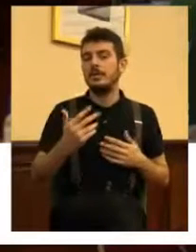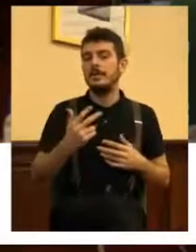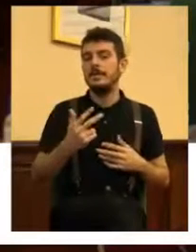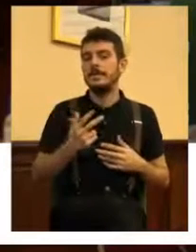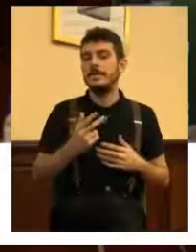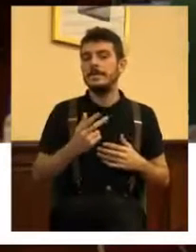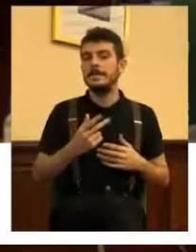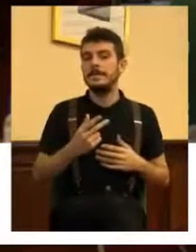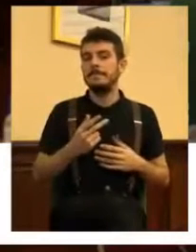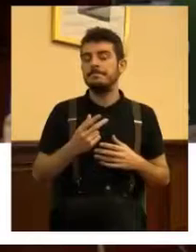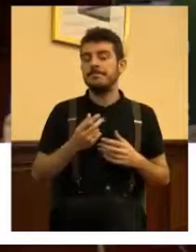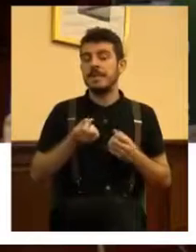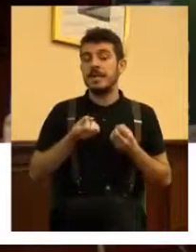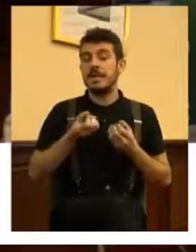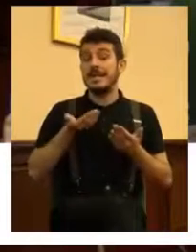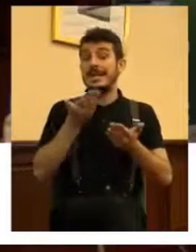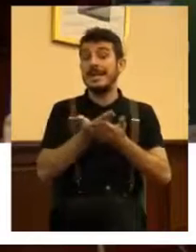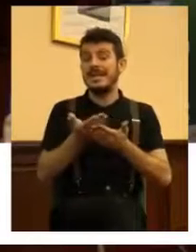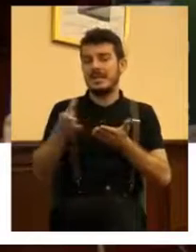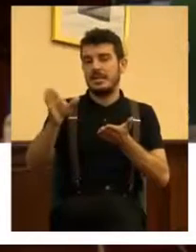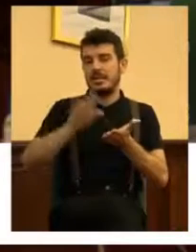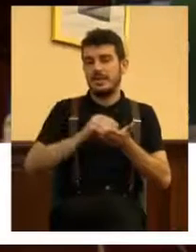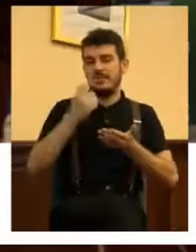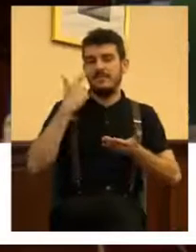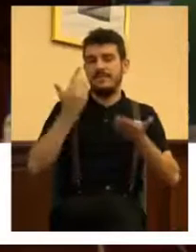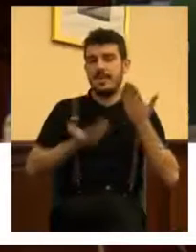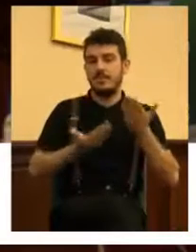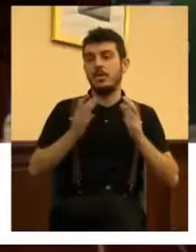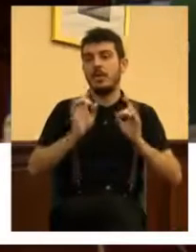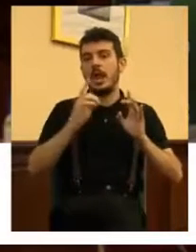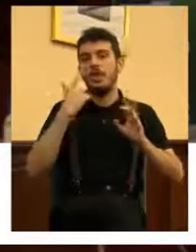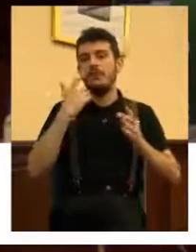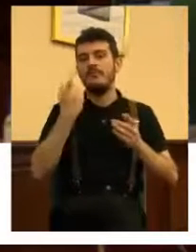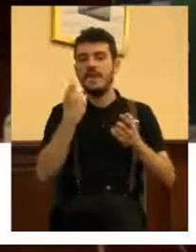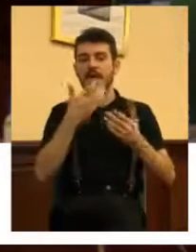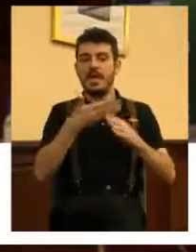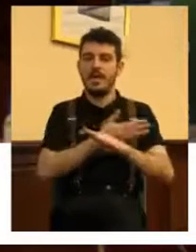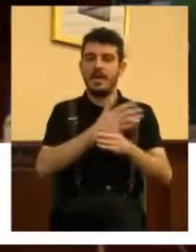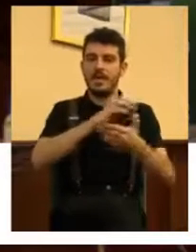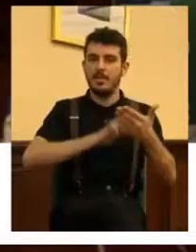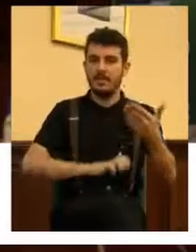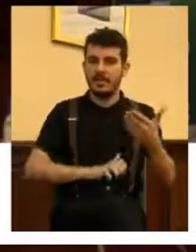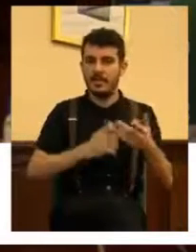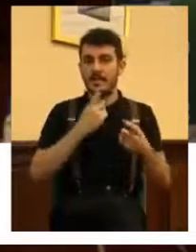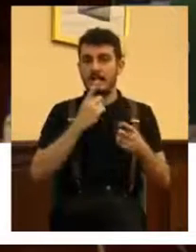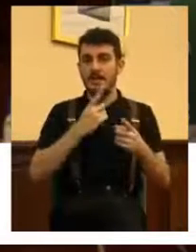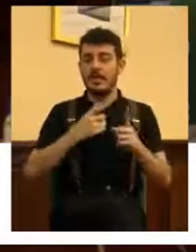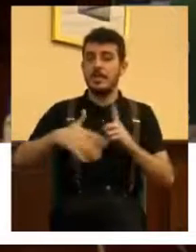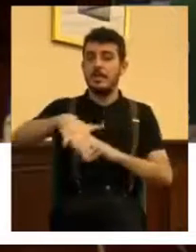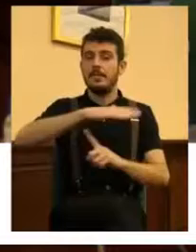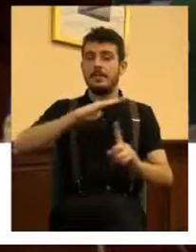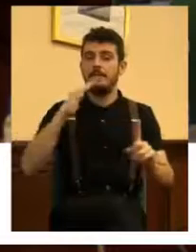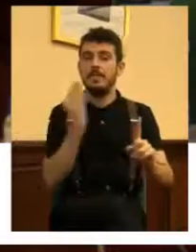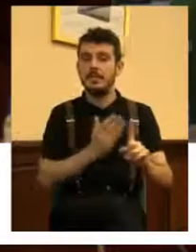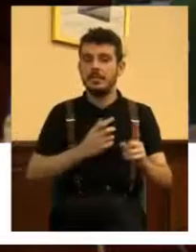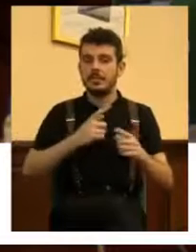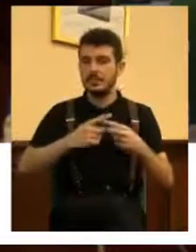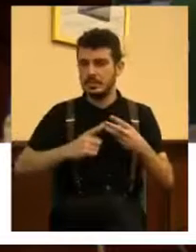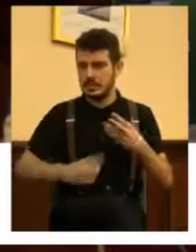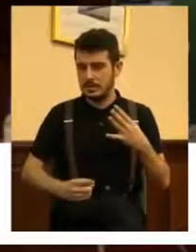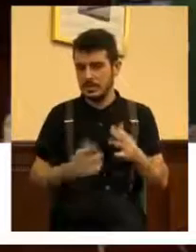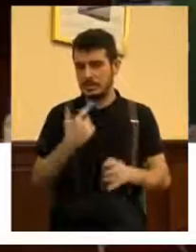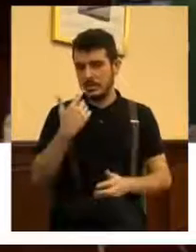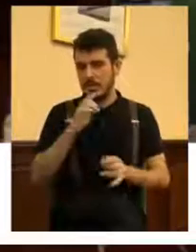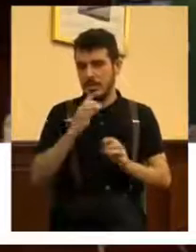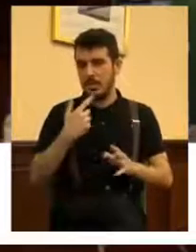iniciativa. Claro, evidentemente, exigiría llevar a cabo una serie de informes de impacto medioambiental, de todas estas cosas.